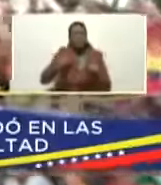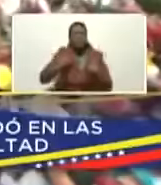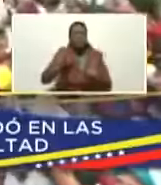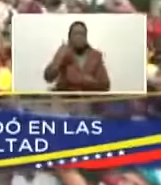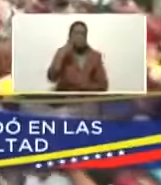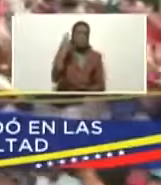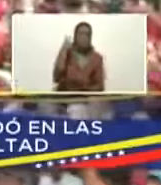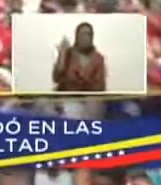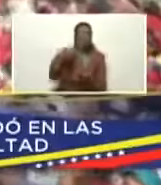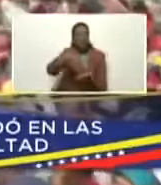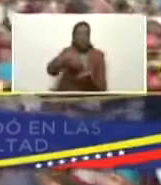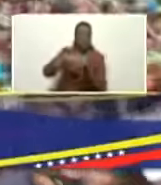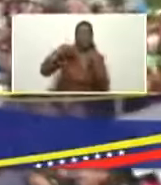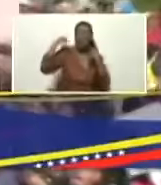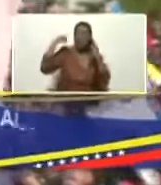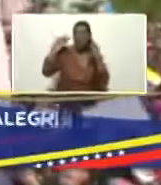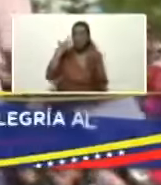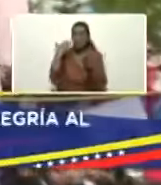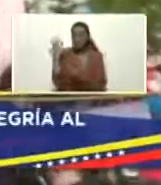yo.